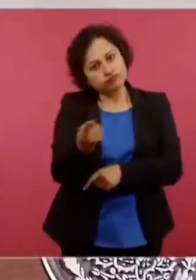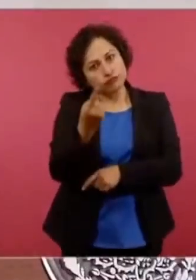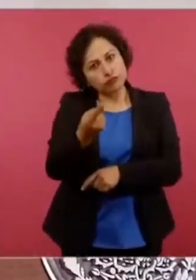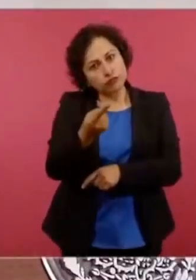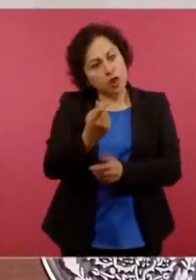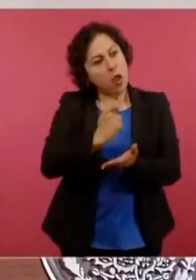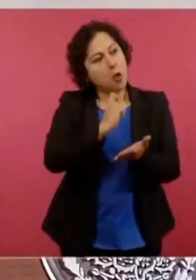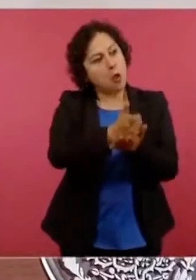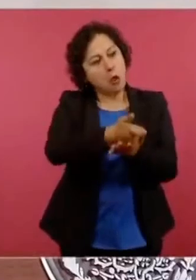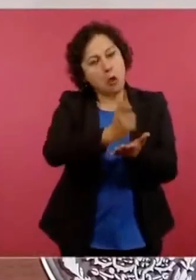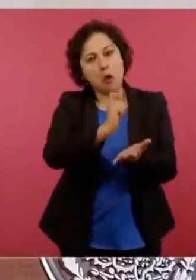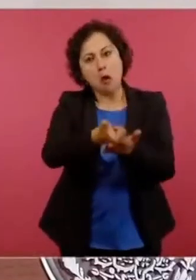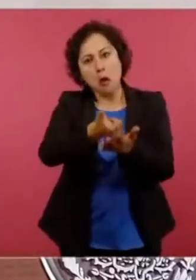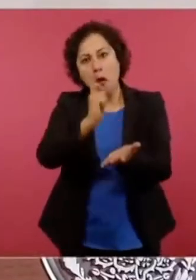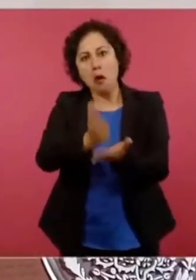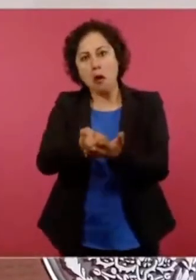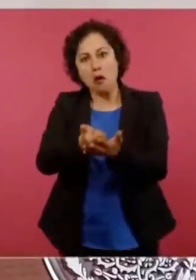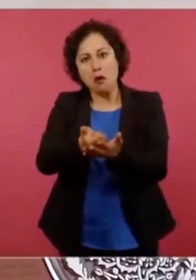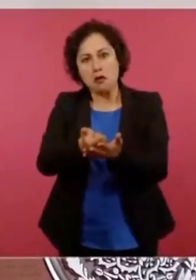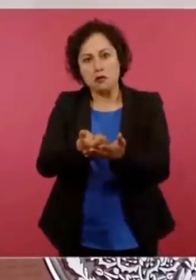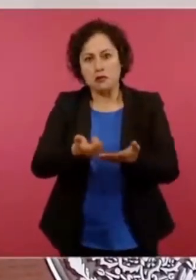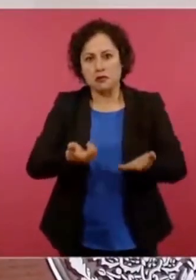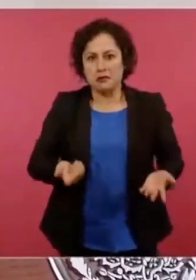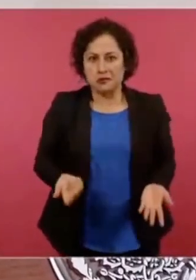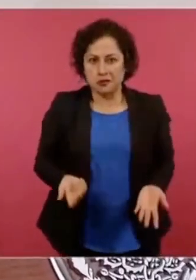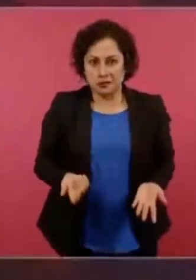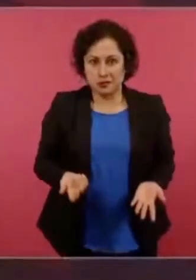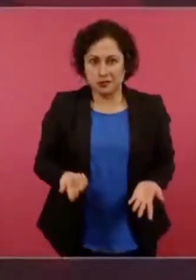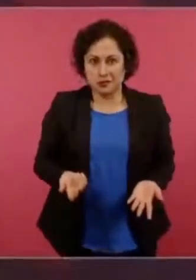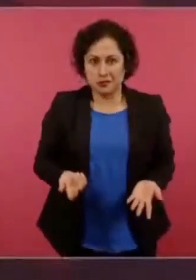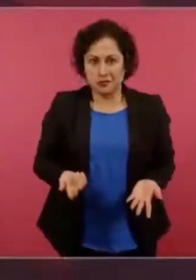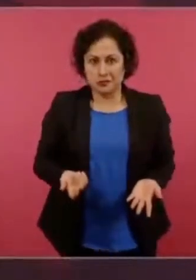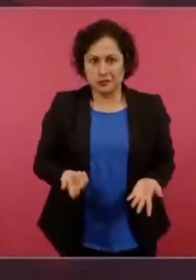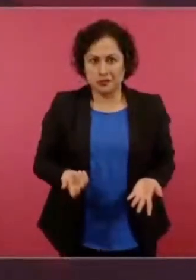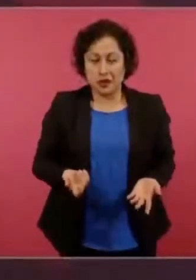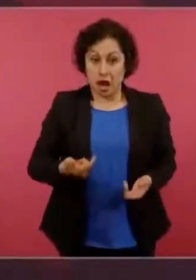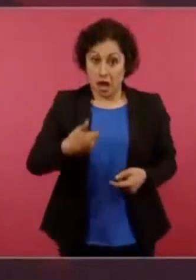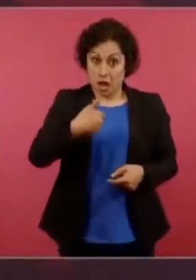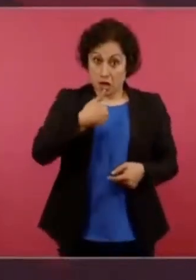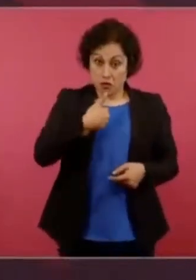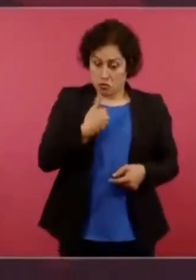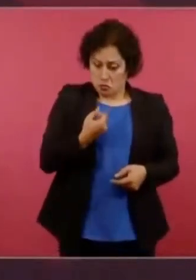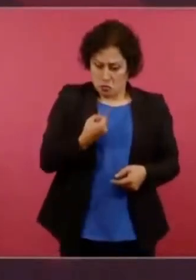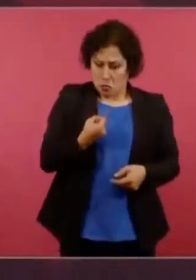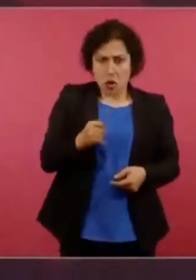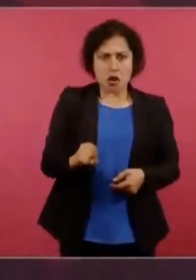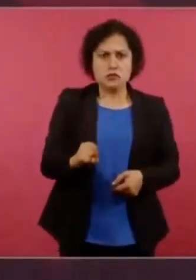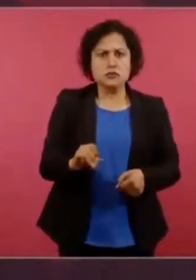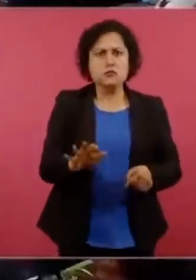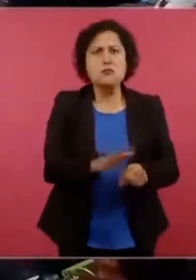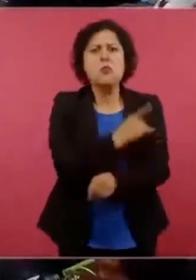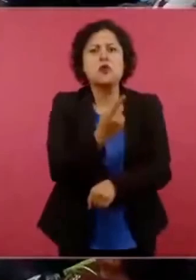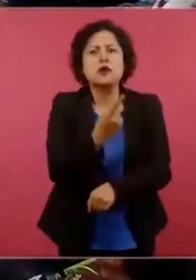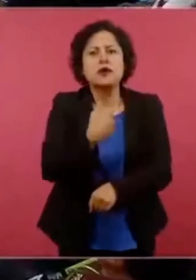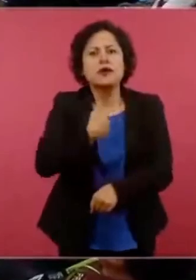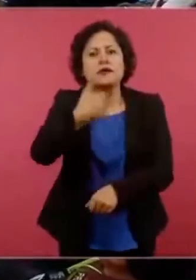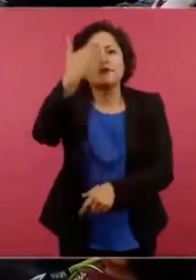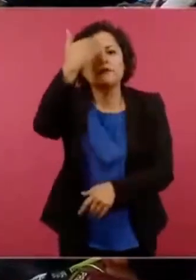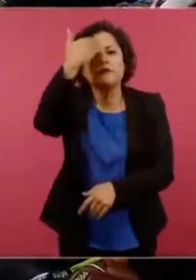¿Y saben por qué hablo así? Porque yo fui jefe de gobierno.